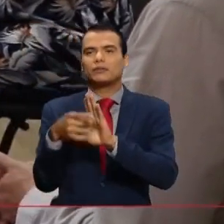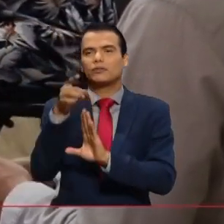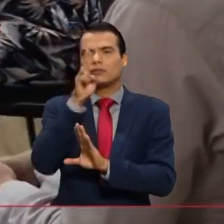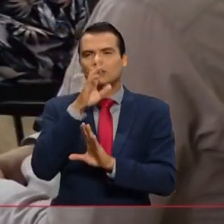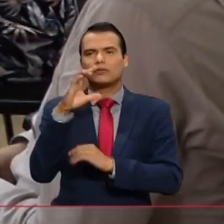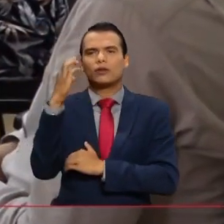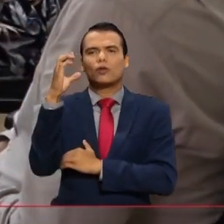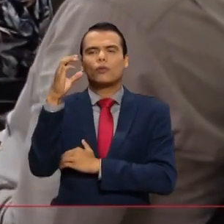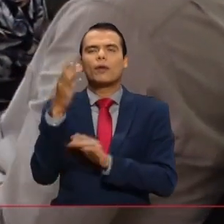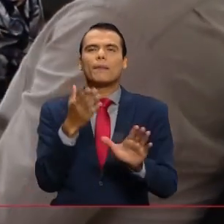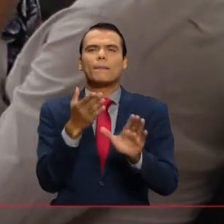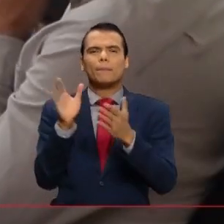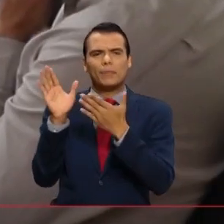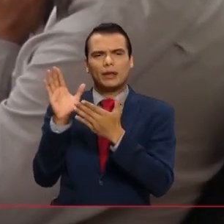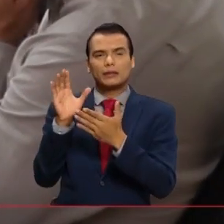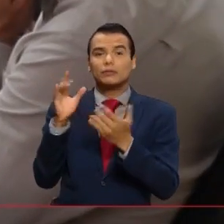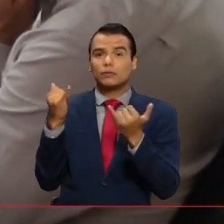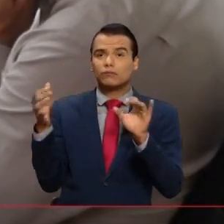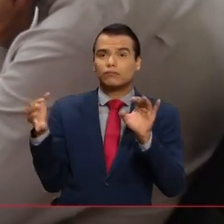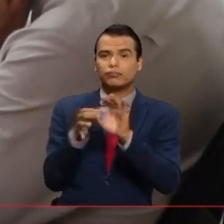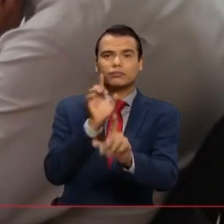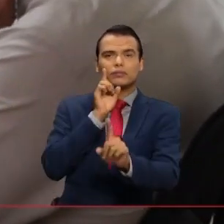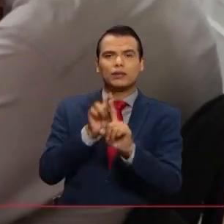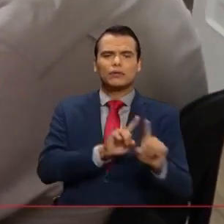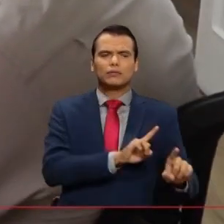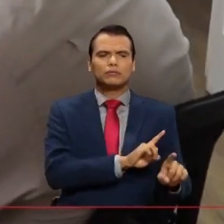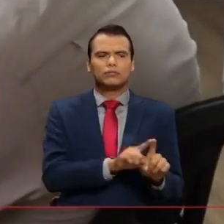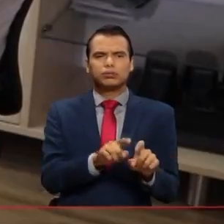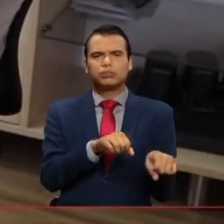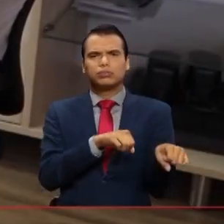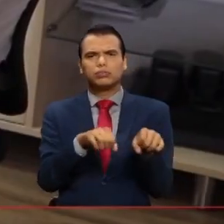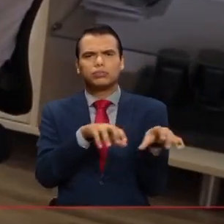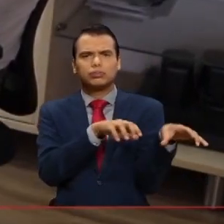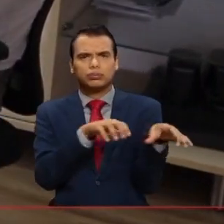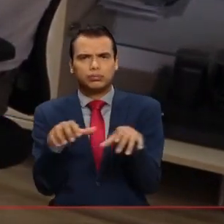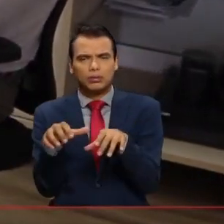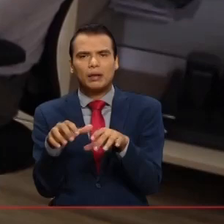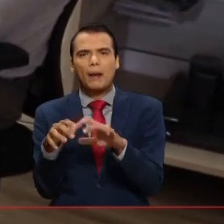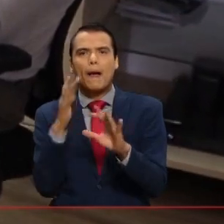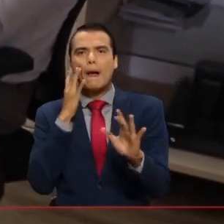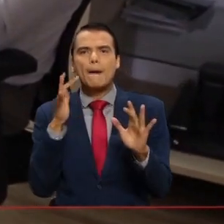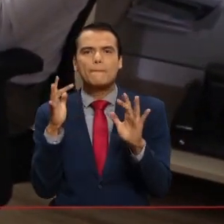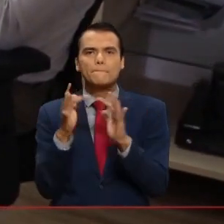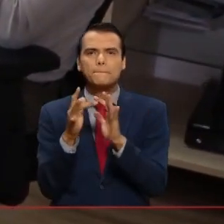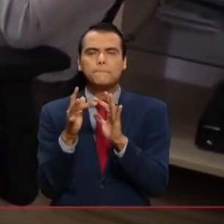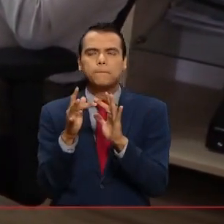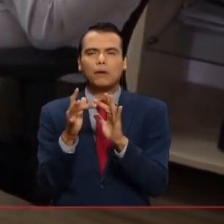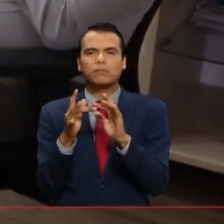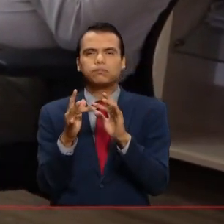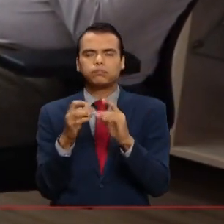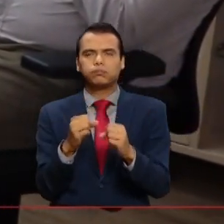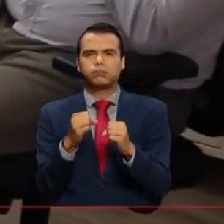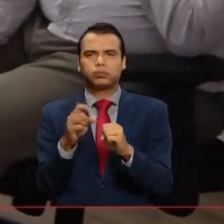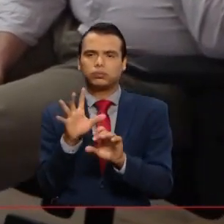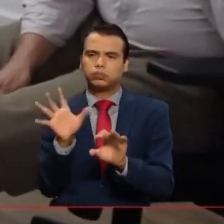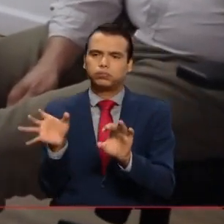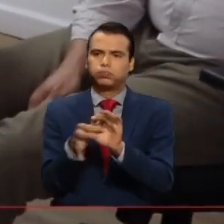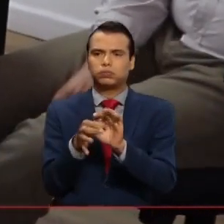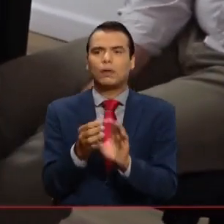Entonces vamos a trabajar muy de la mano para que las acciones que se desarrollen estén respaldadas y van a ir